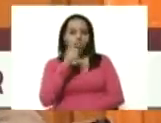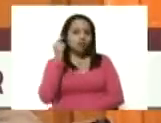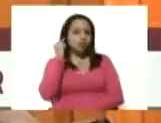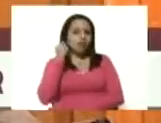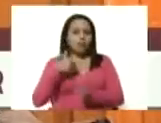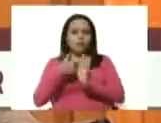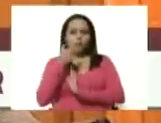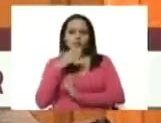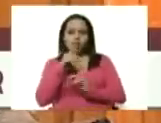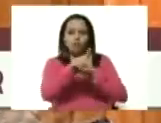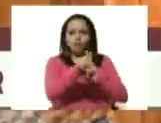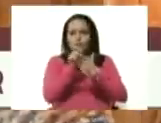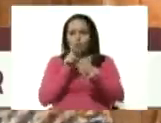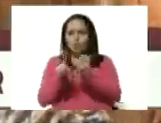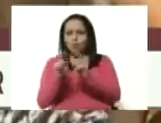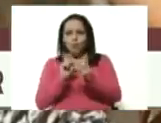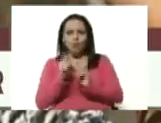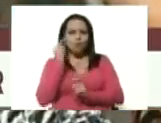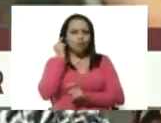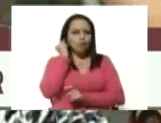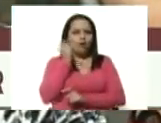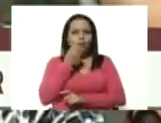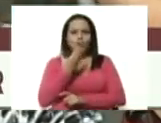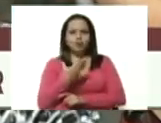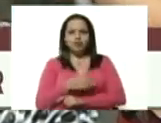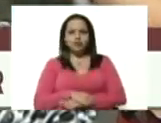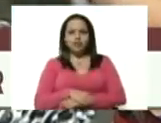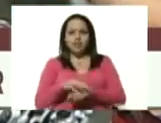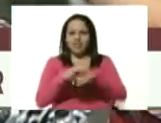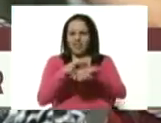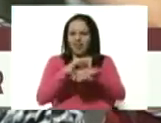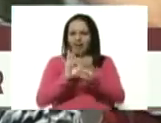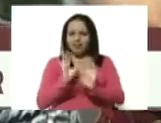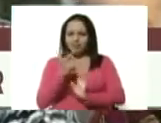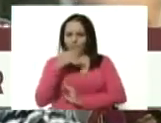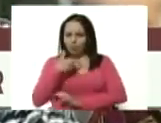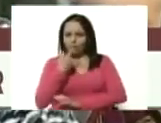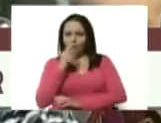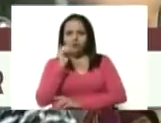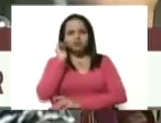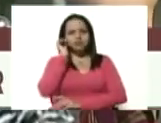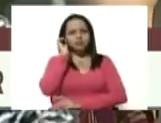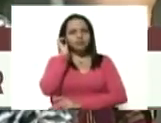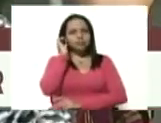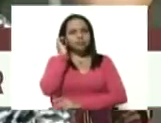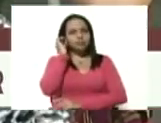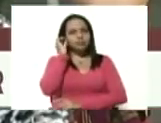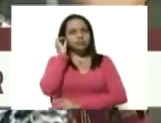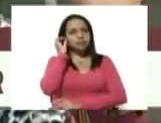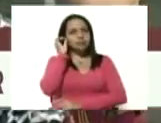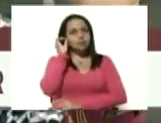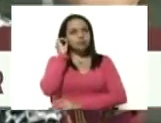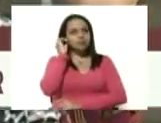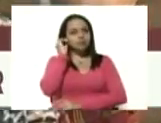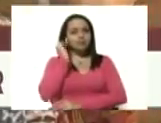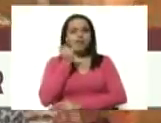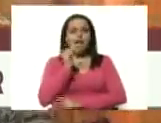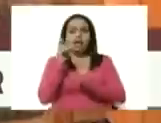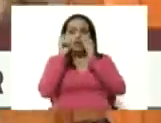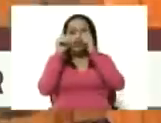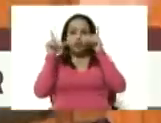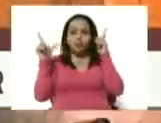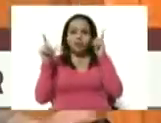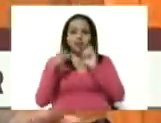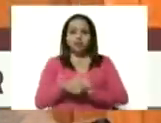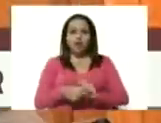son cazadores de la carne, lo podríamos llamar aquí, estaban allí y estaban estupefactos de aquello,